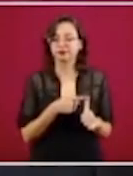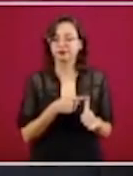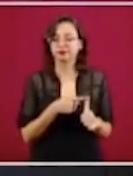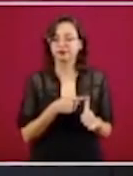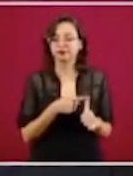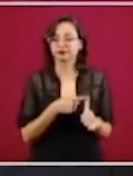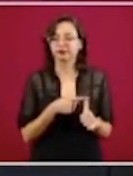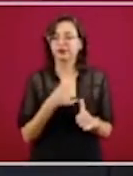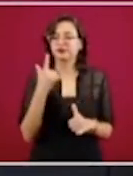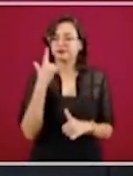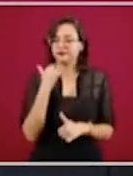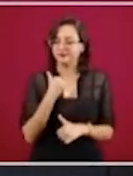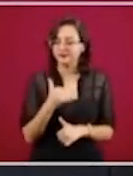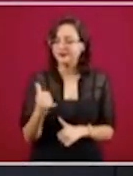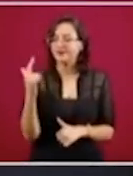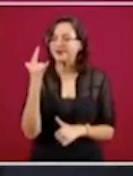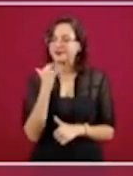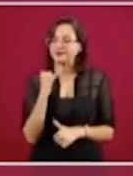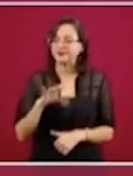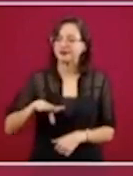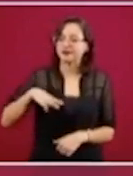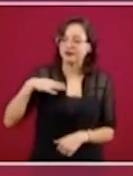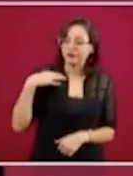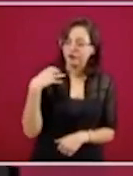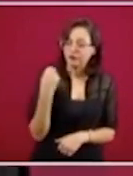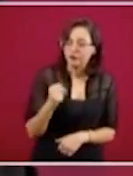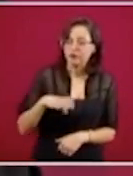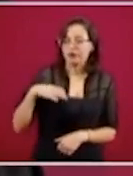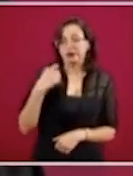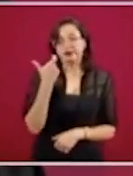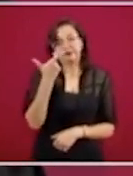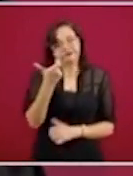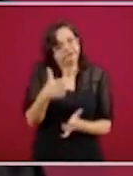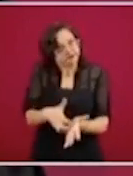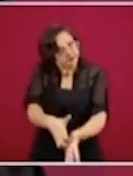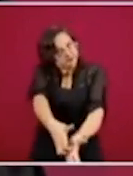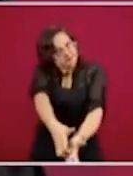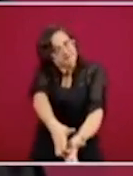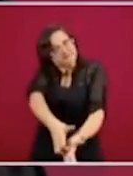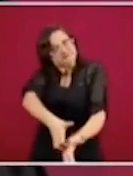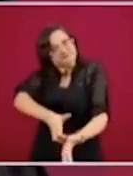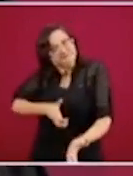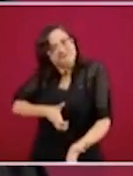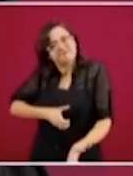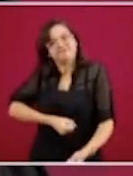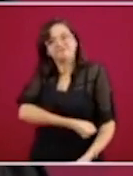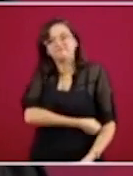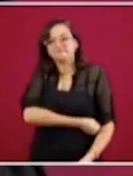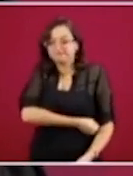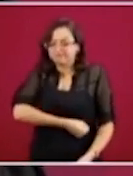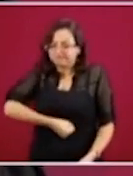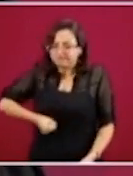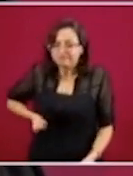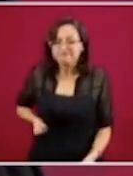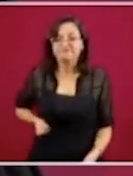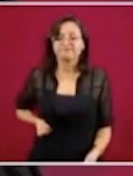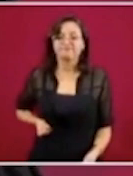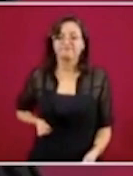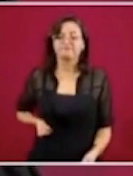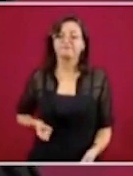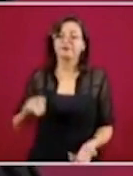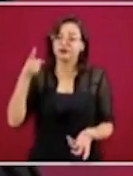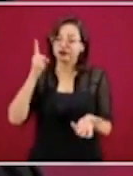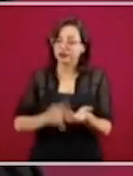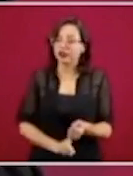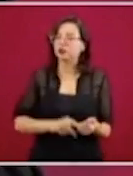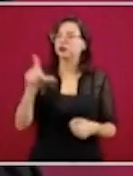que haga un esfuerzo de austeridad republicana, que reduzcan